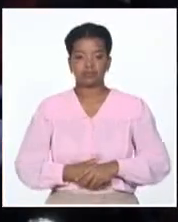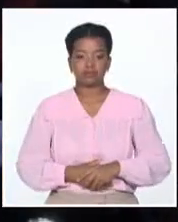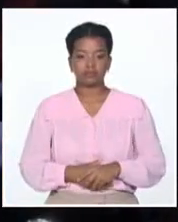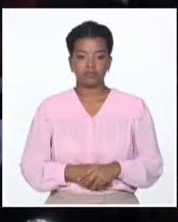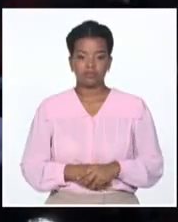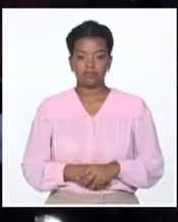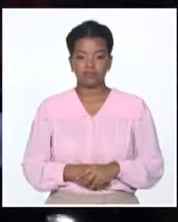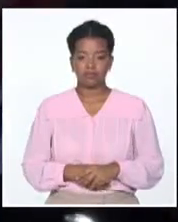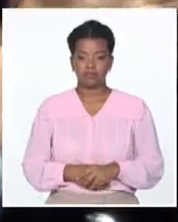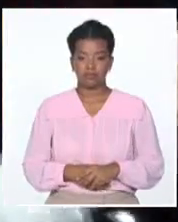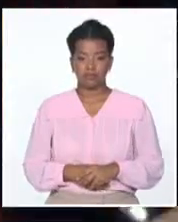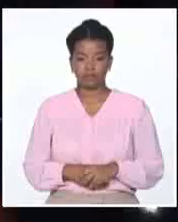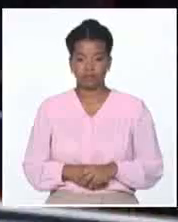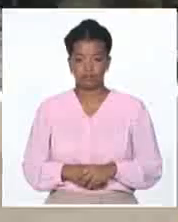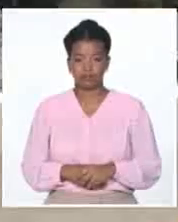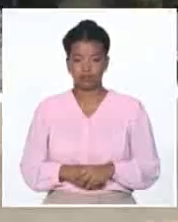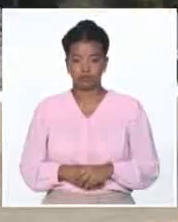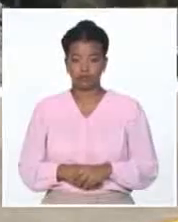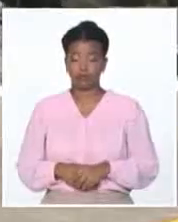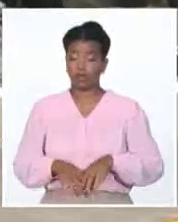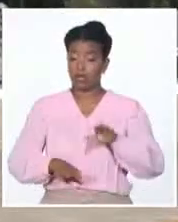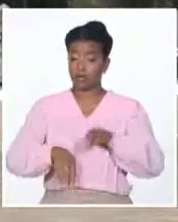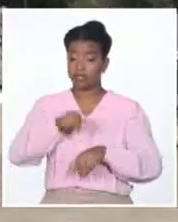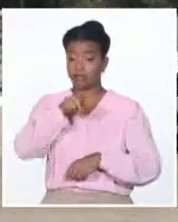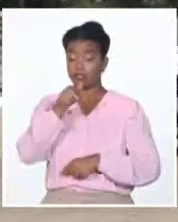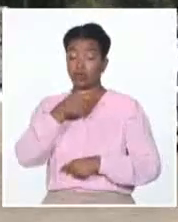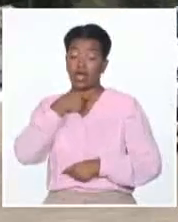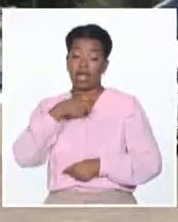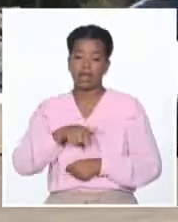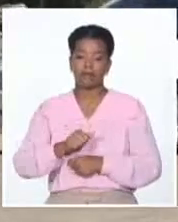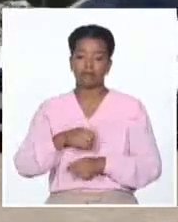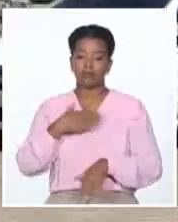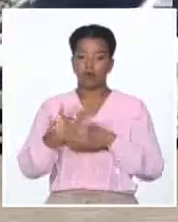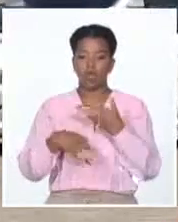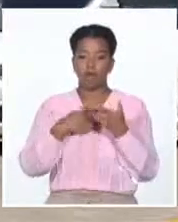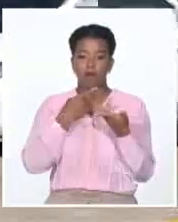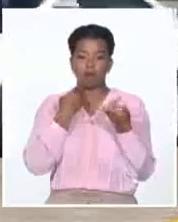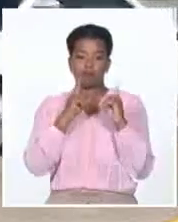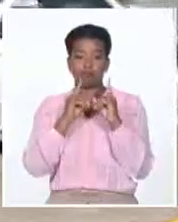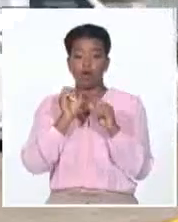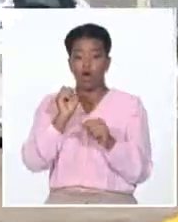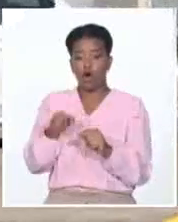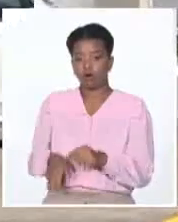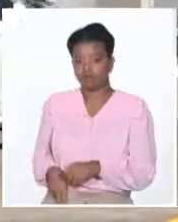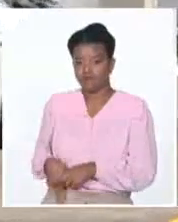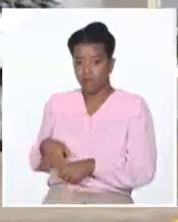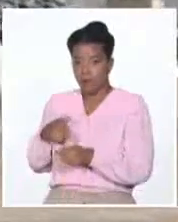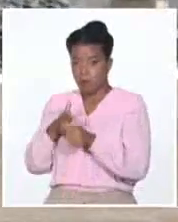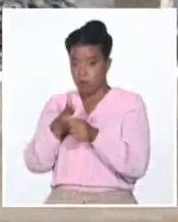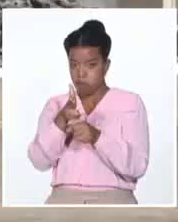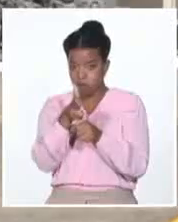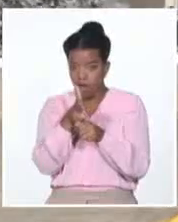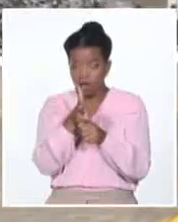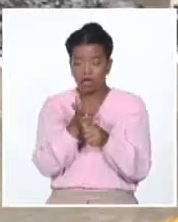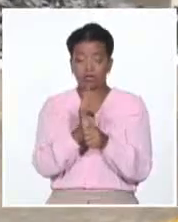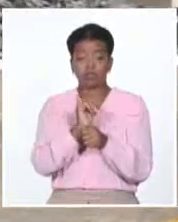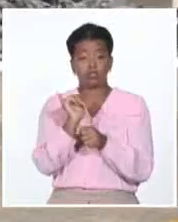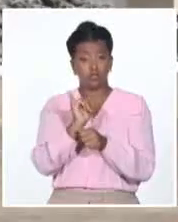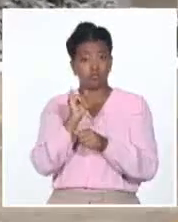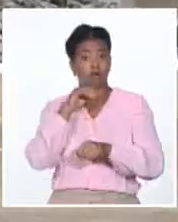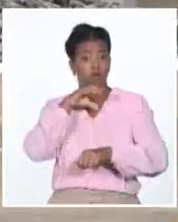casos donde resultan fallecidas personas o se utilizan armas de fuego, los niveles de esclarecimiento son superiores